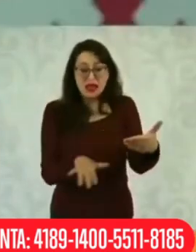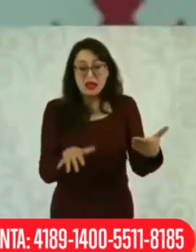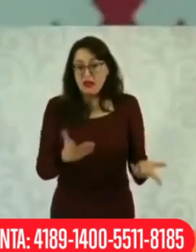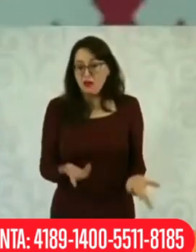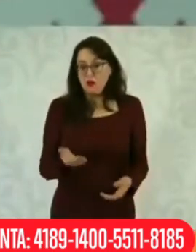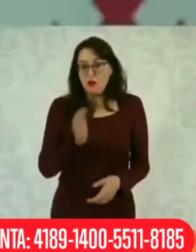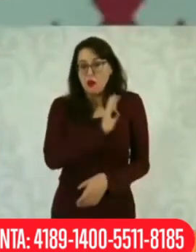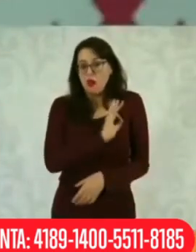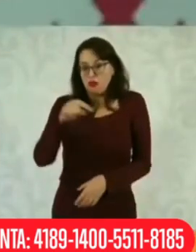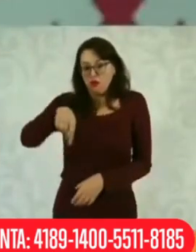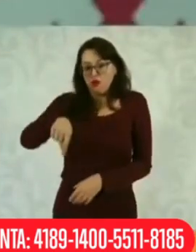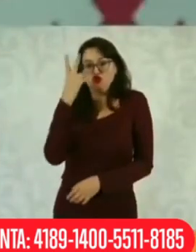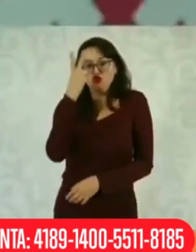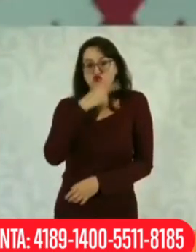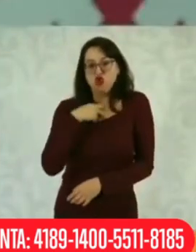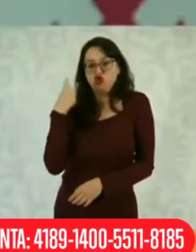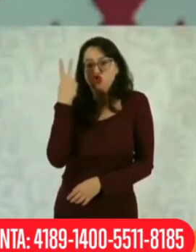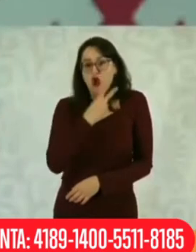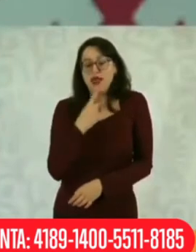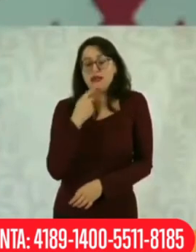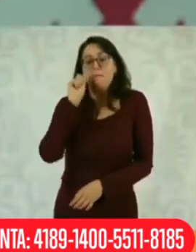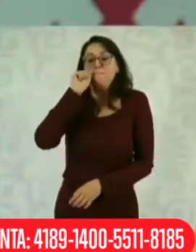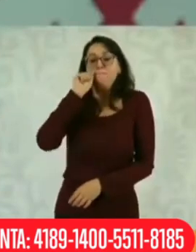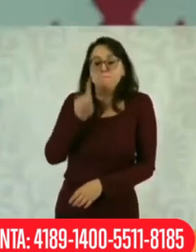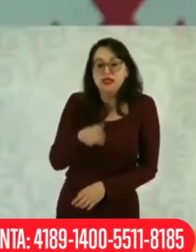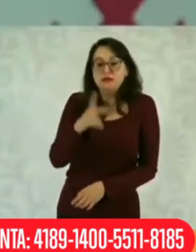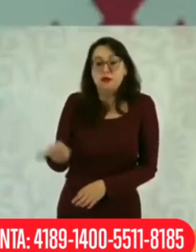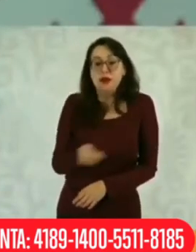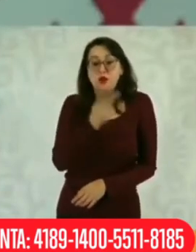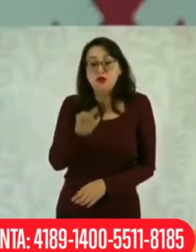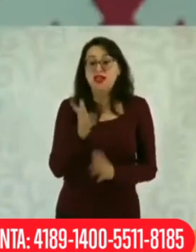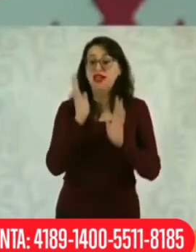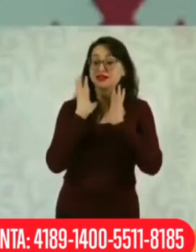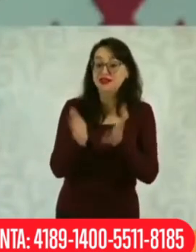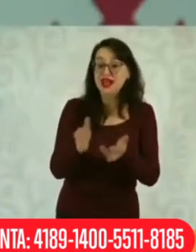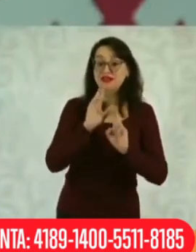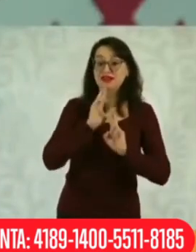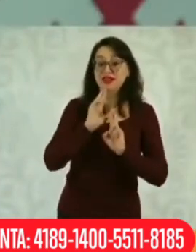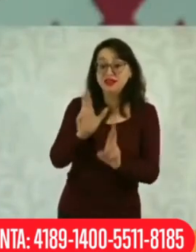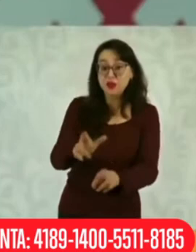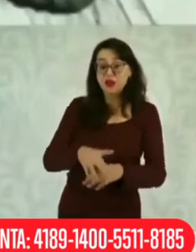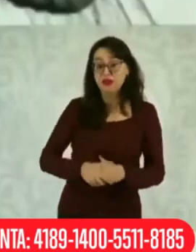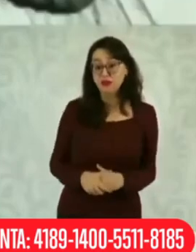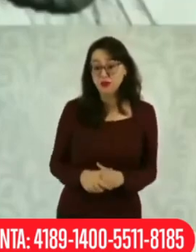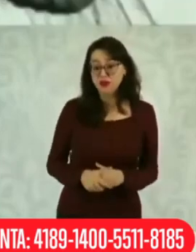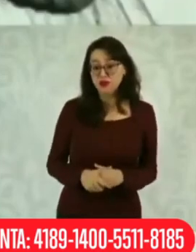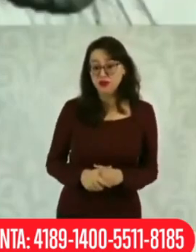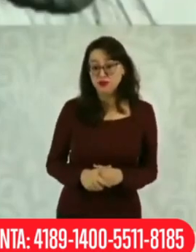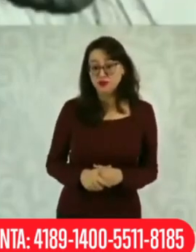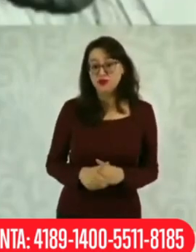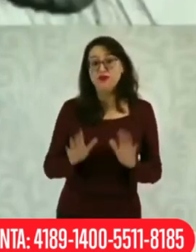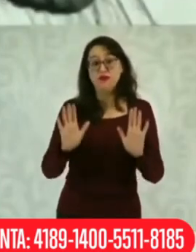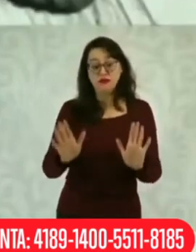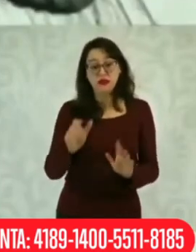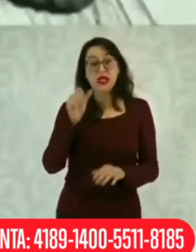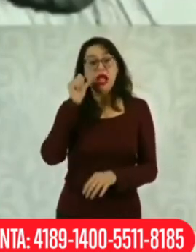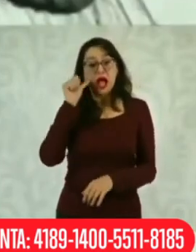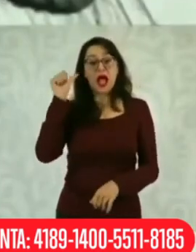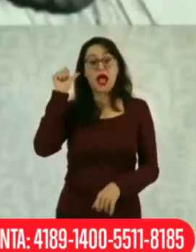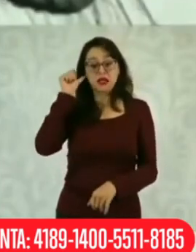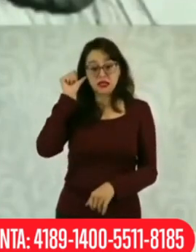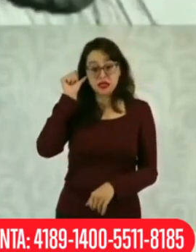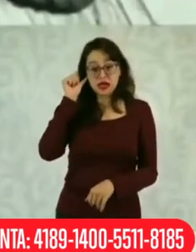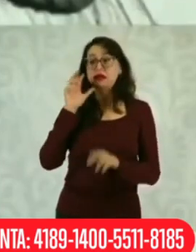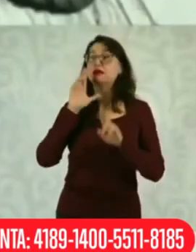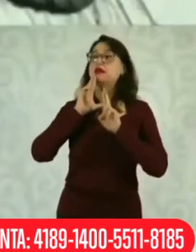a llevar toda la conferencia con la misma pregunta que ya fue contestada. Gracias, Entonces, Presidenta. El compañera, punto aquí, ayer se